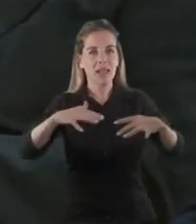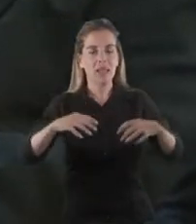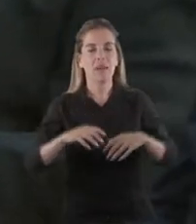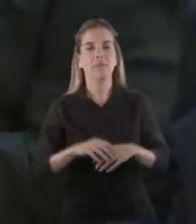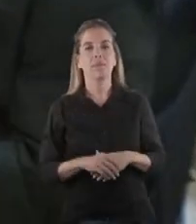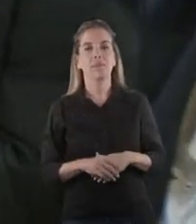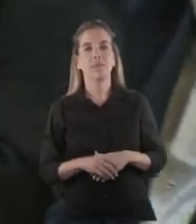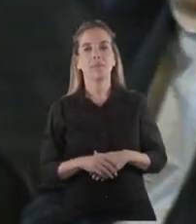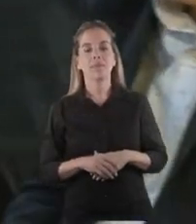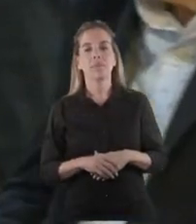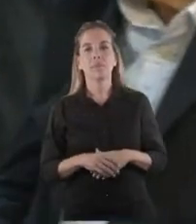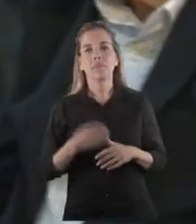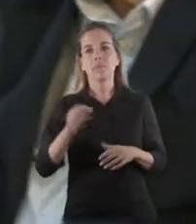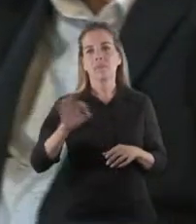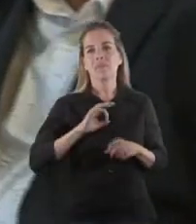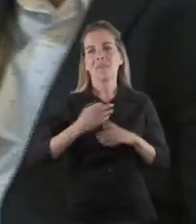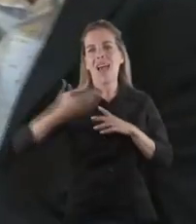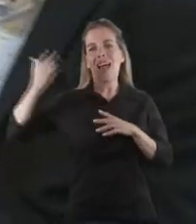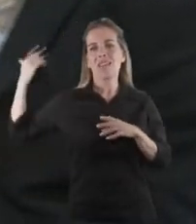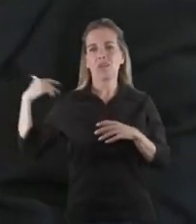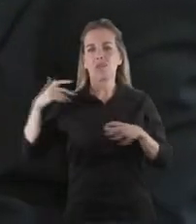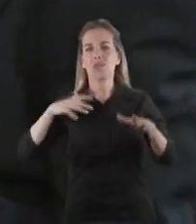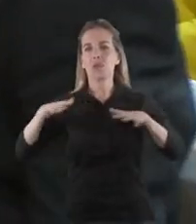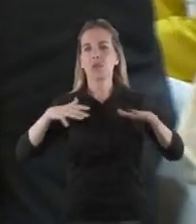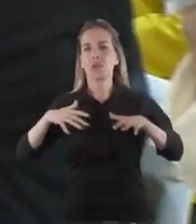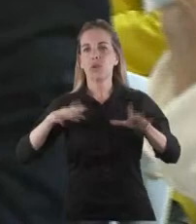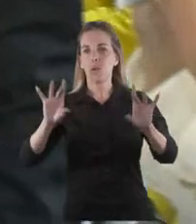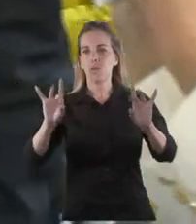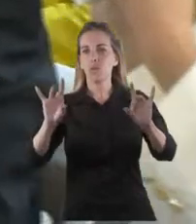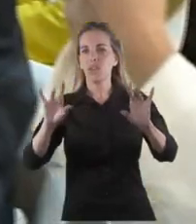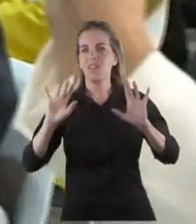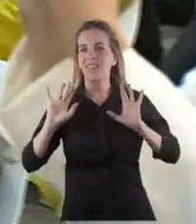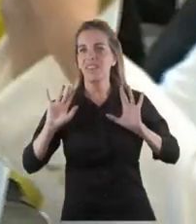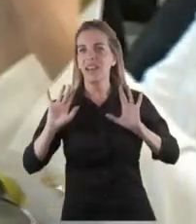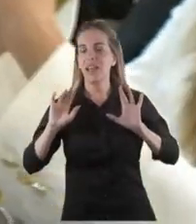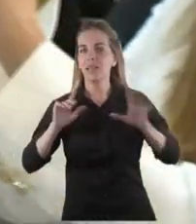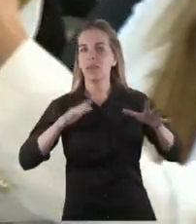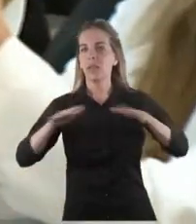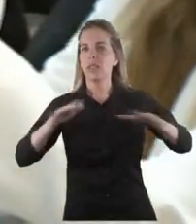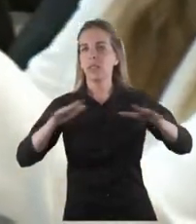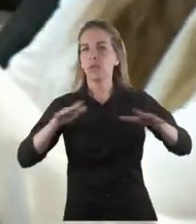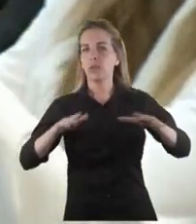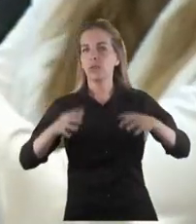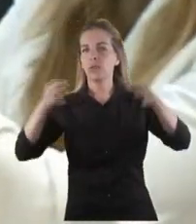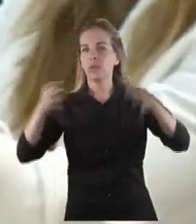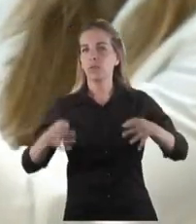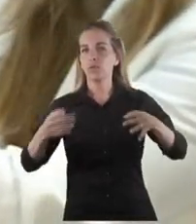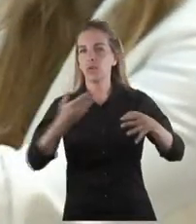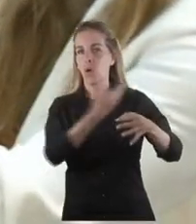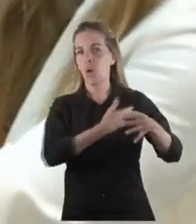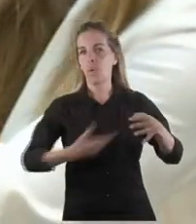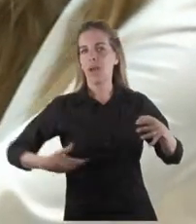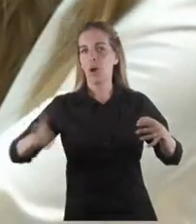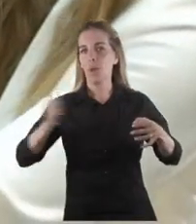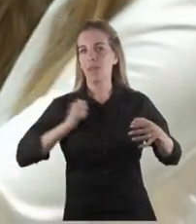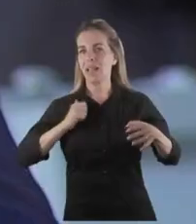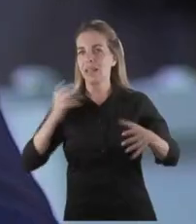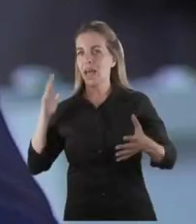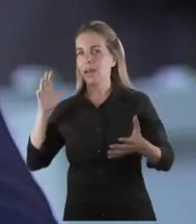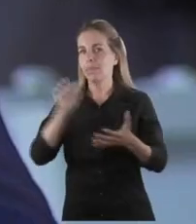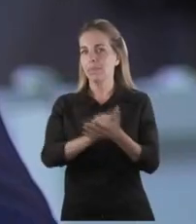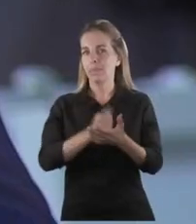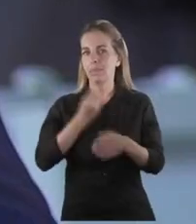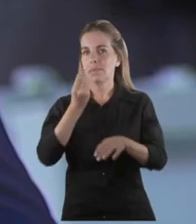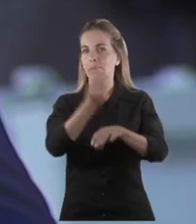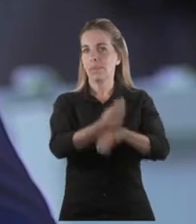Y eran momentos muy difíciles que vivía la Argentina, eran tiempos de la dictadura, eran tiempos de terrorismo de Estado, eran